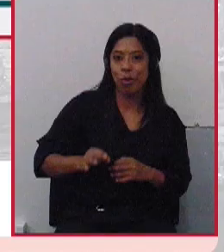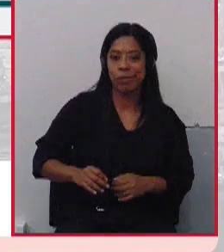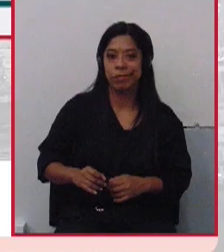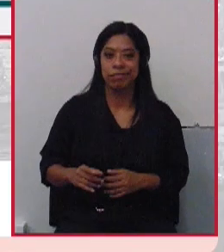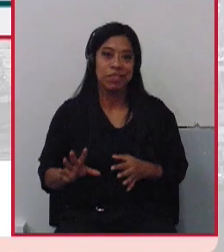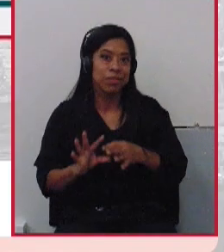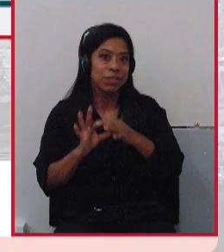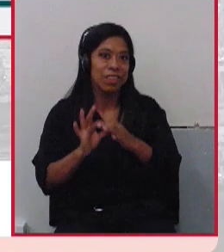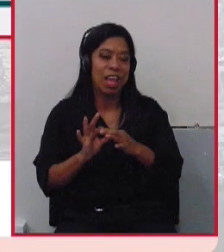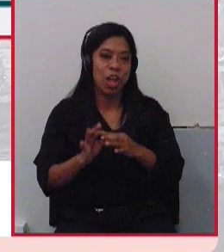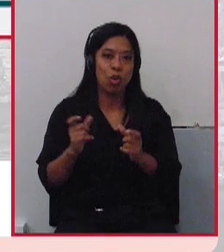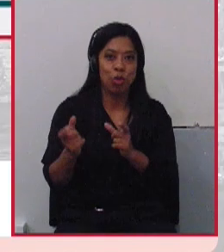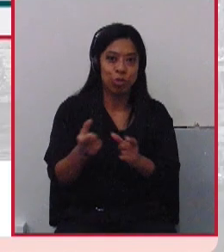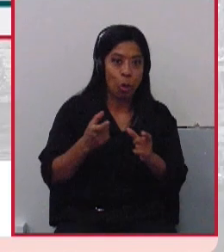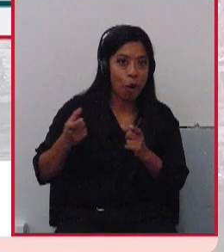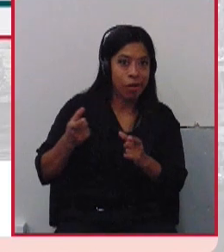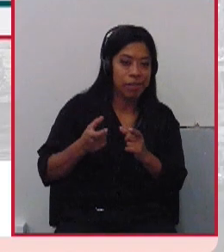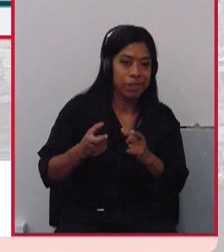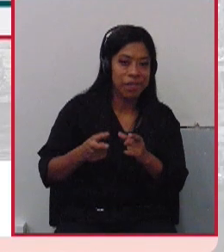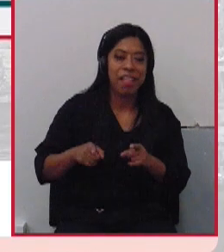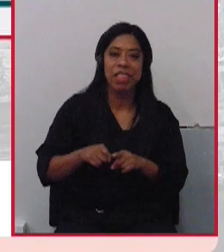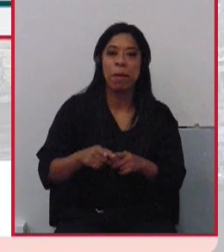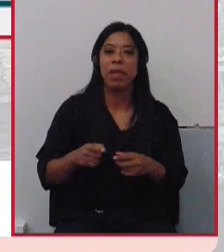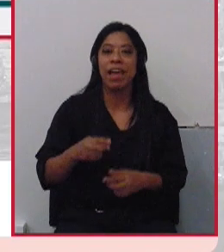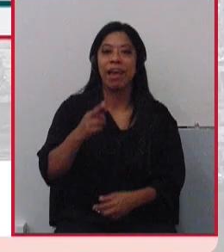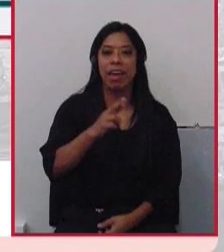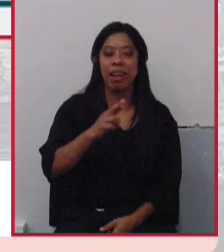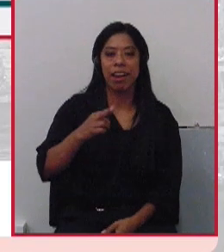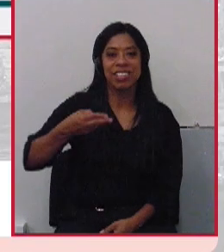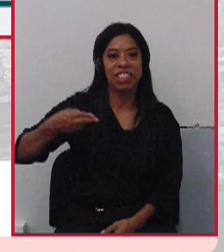control y el recurso humano.